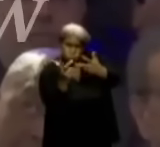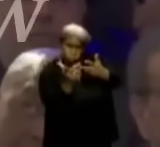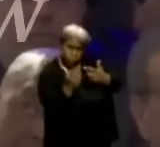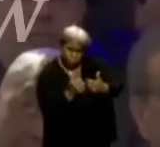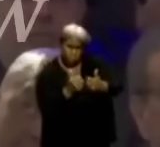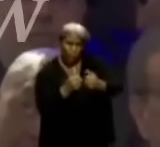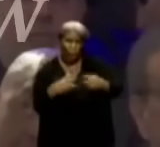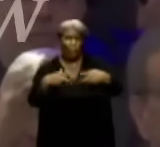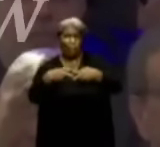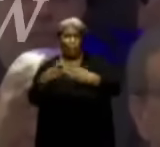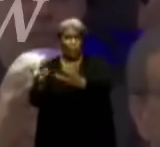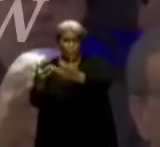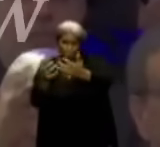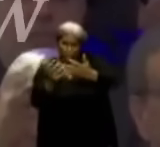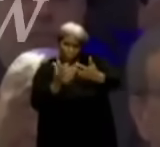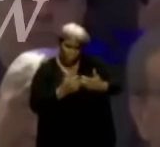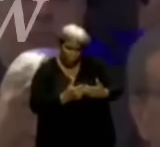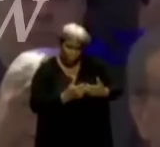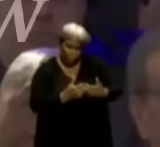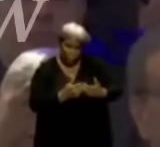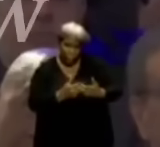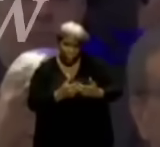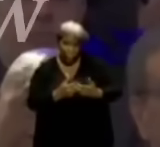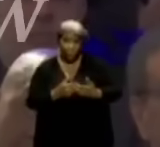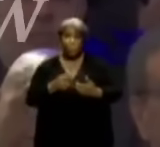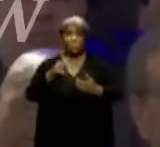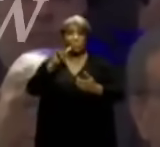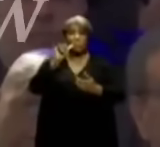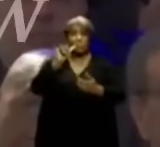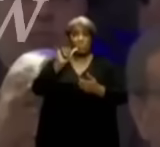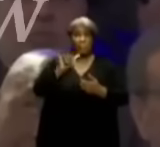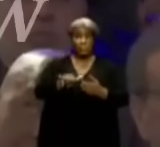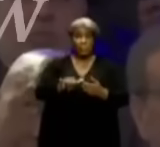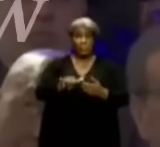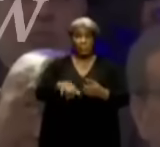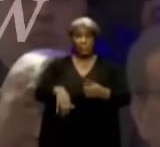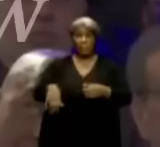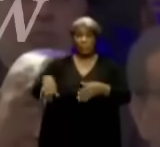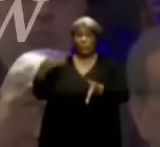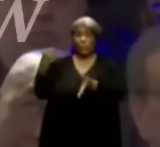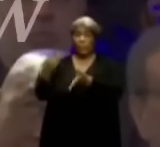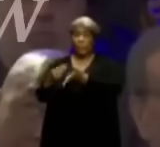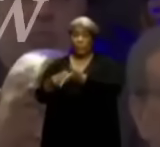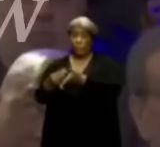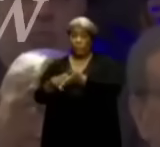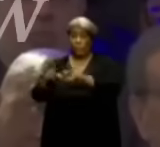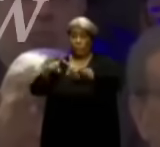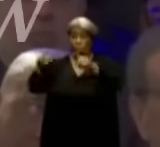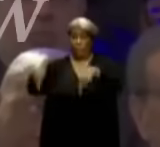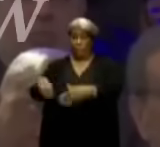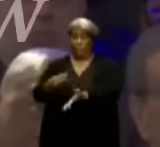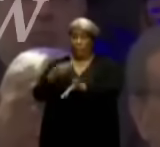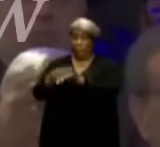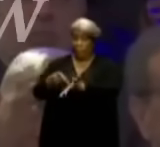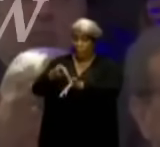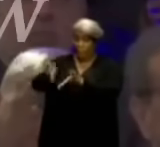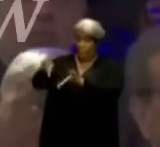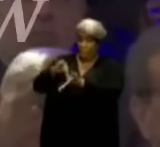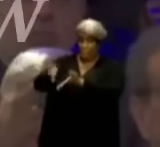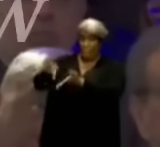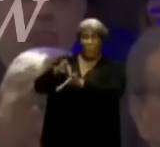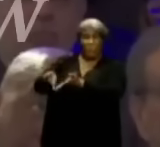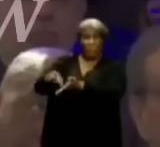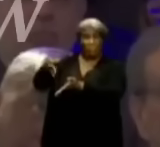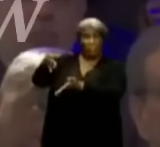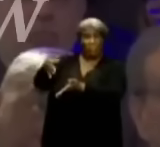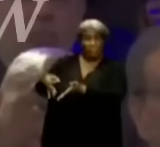neta, ha retrocedido ese crecimiento del uso de energías renovables considerablemente.